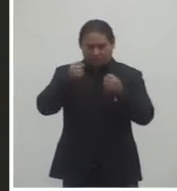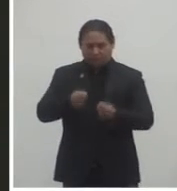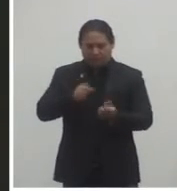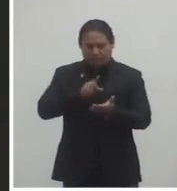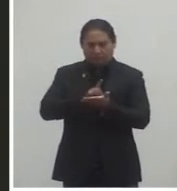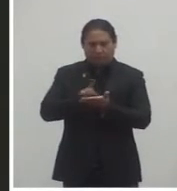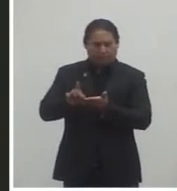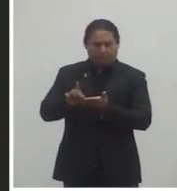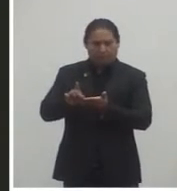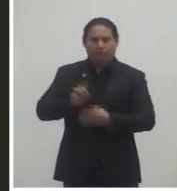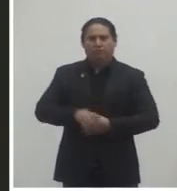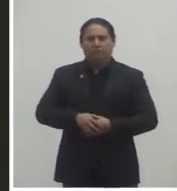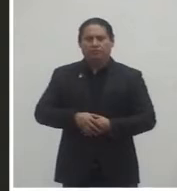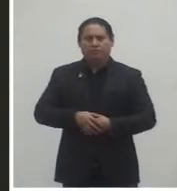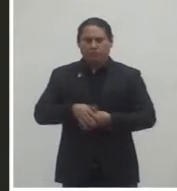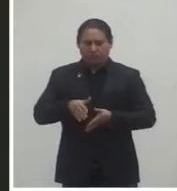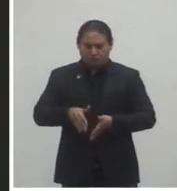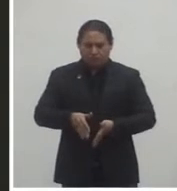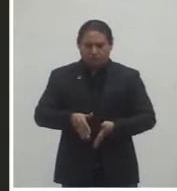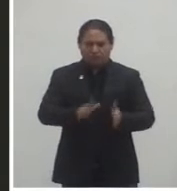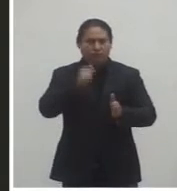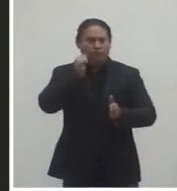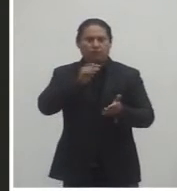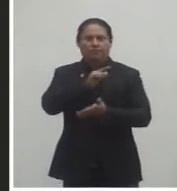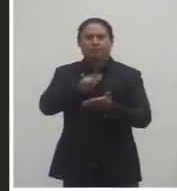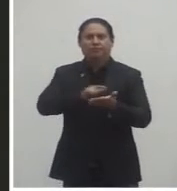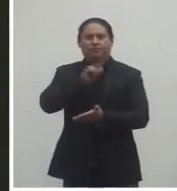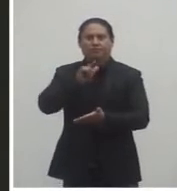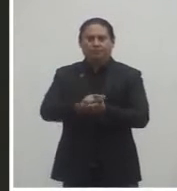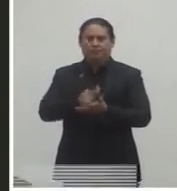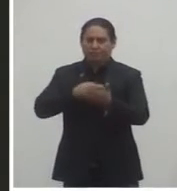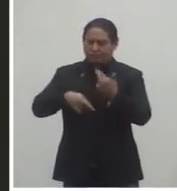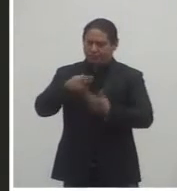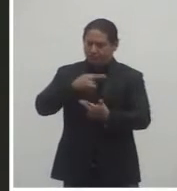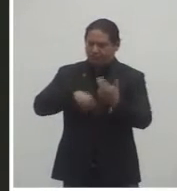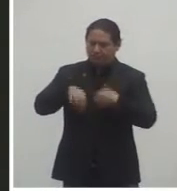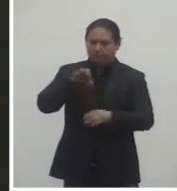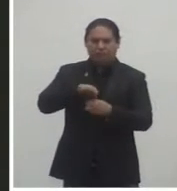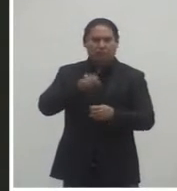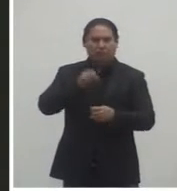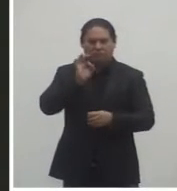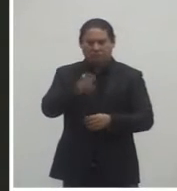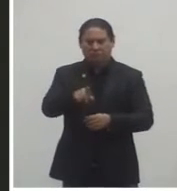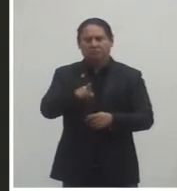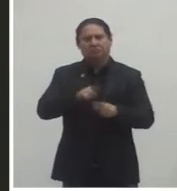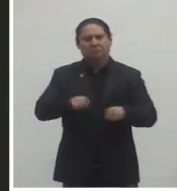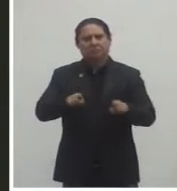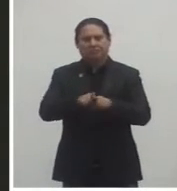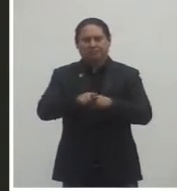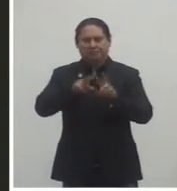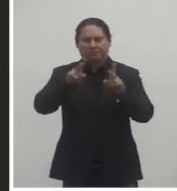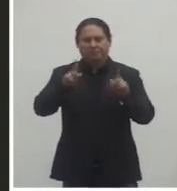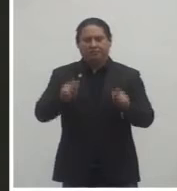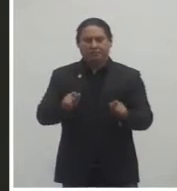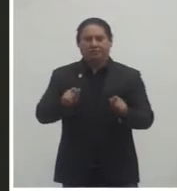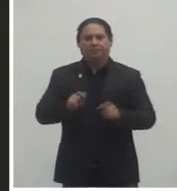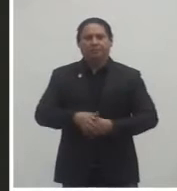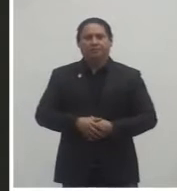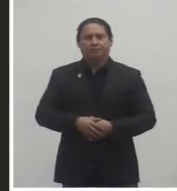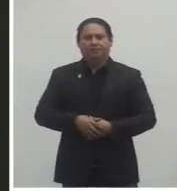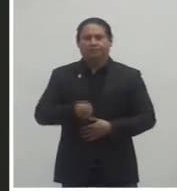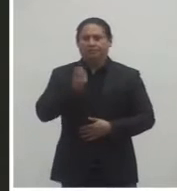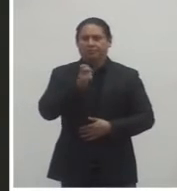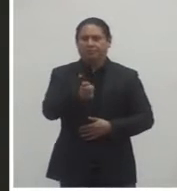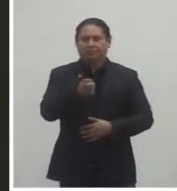derechos y para que por la vía de la legalidad retorne la democracia y la paz social a estos municipios. Esa es